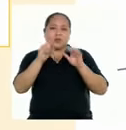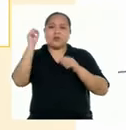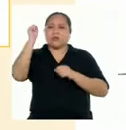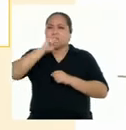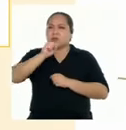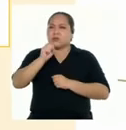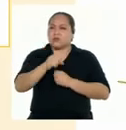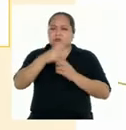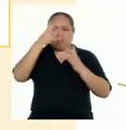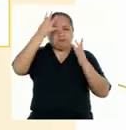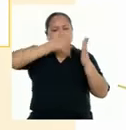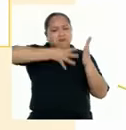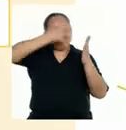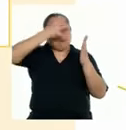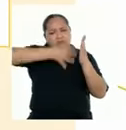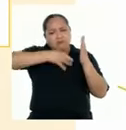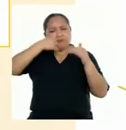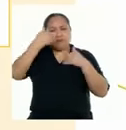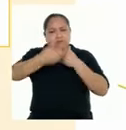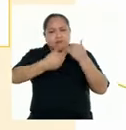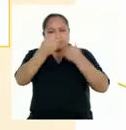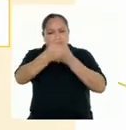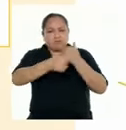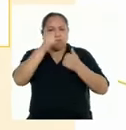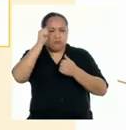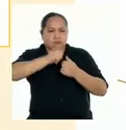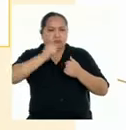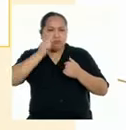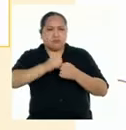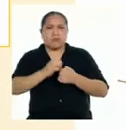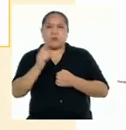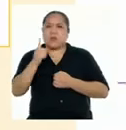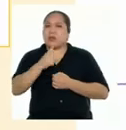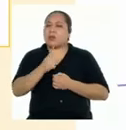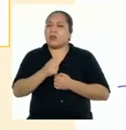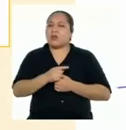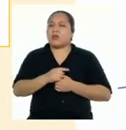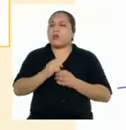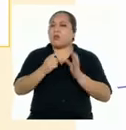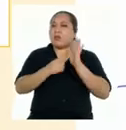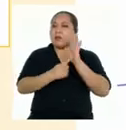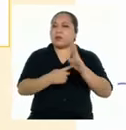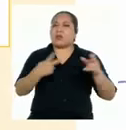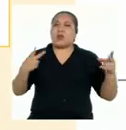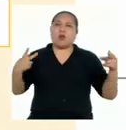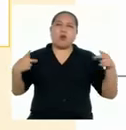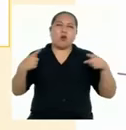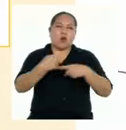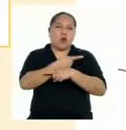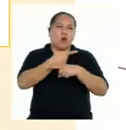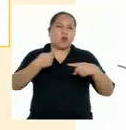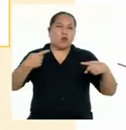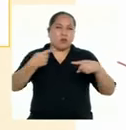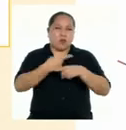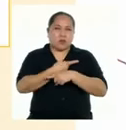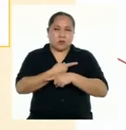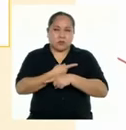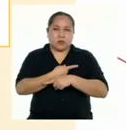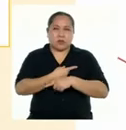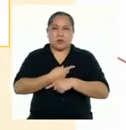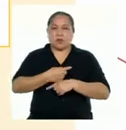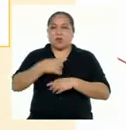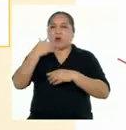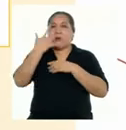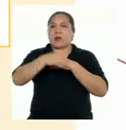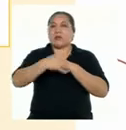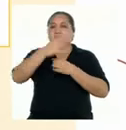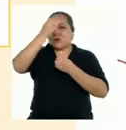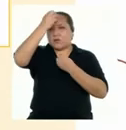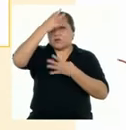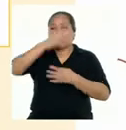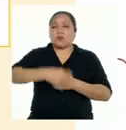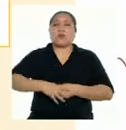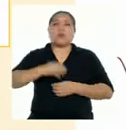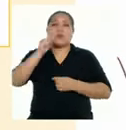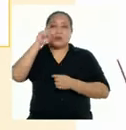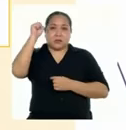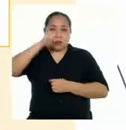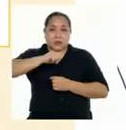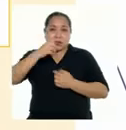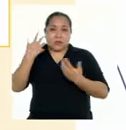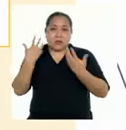manera permanente mi artículo de opinión para que no presente contradicciones ni vacíos de información y responda a la situación